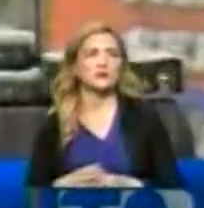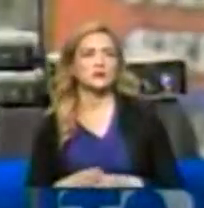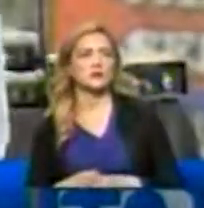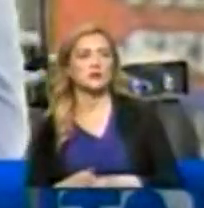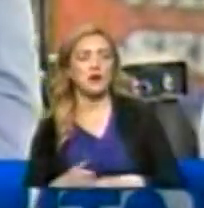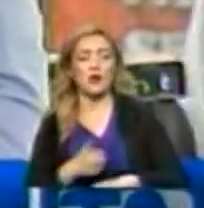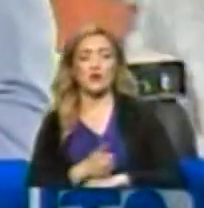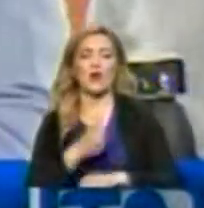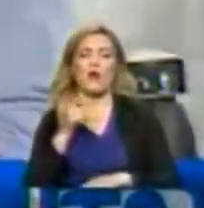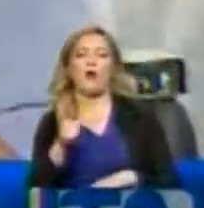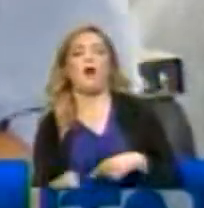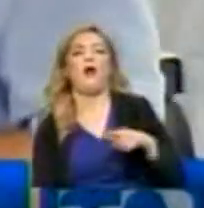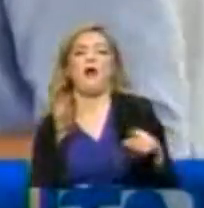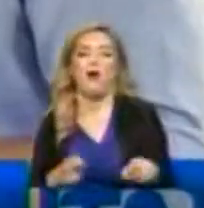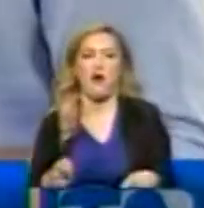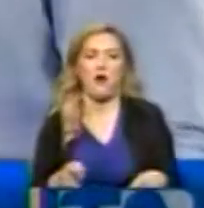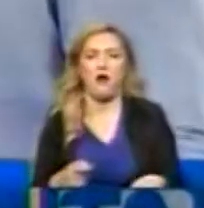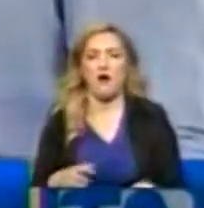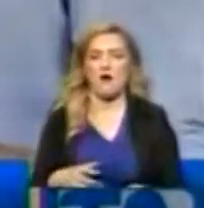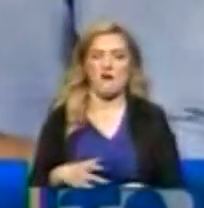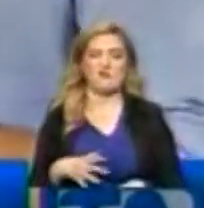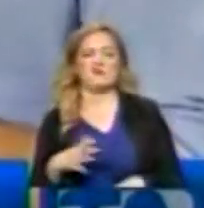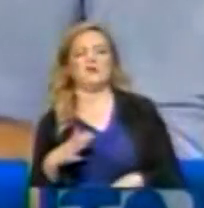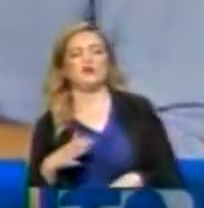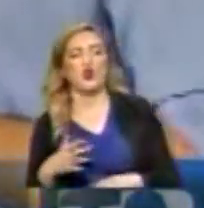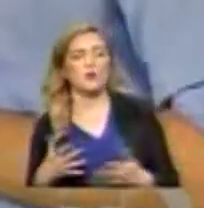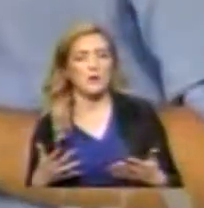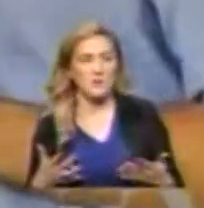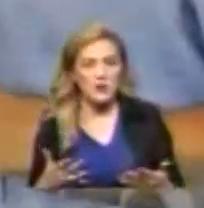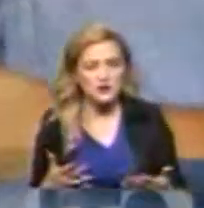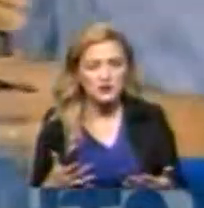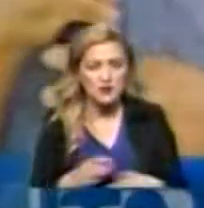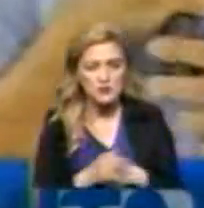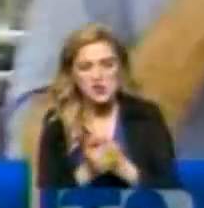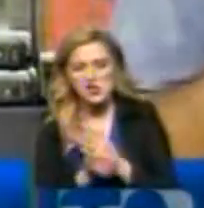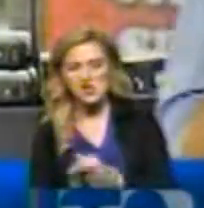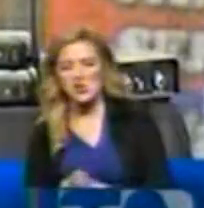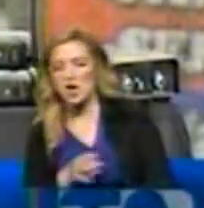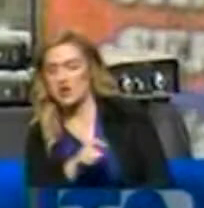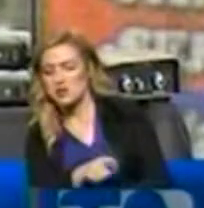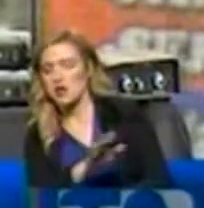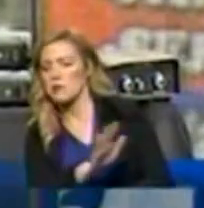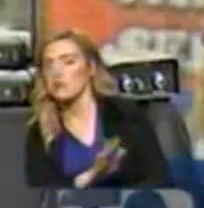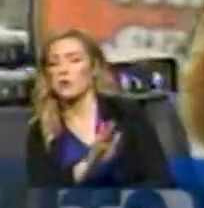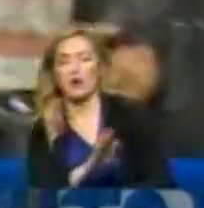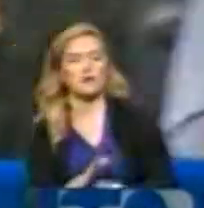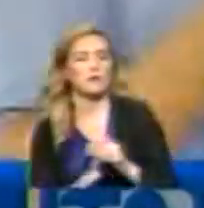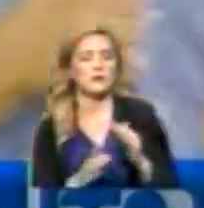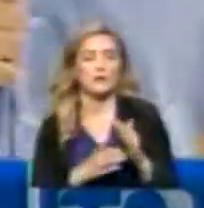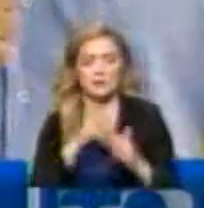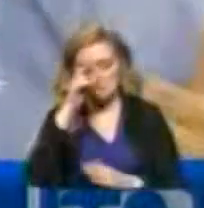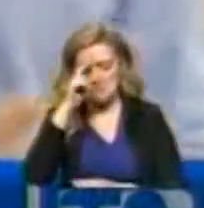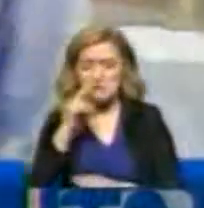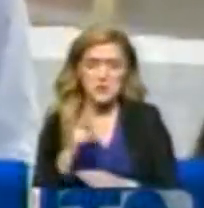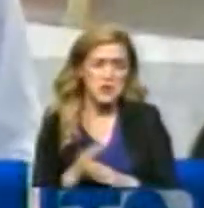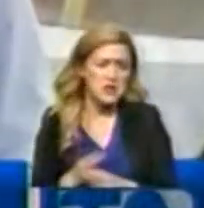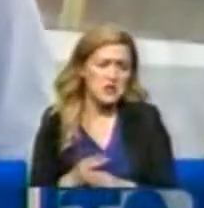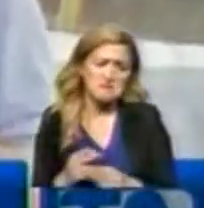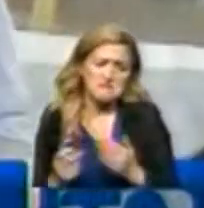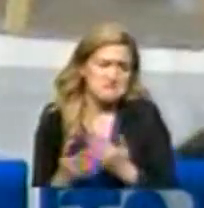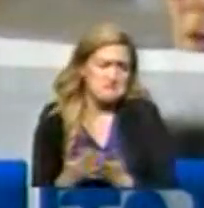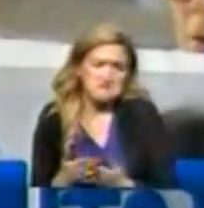ser prepotente, no es ser arrogante, no es amenazar, no es ser abusivo, todo lo contrario. Es ser humilde,